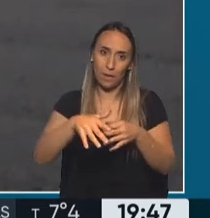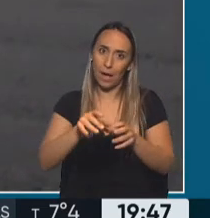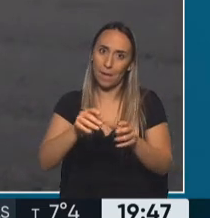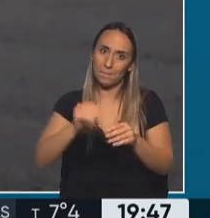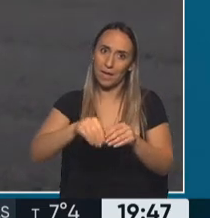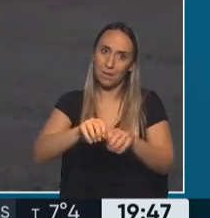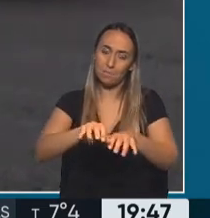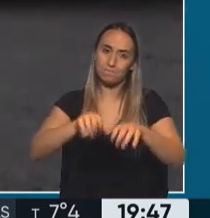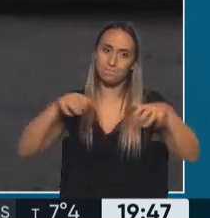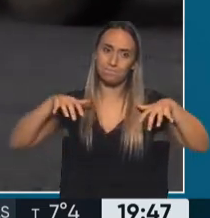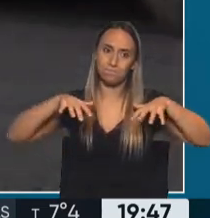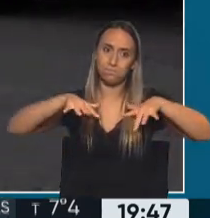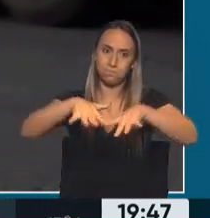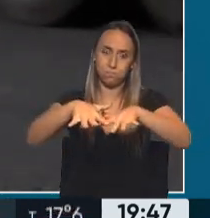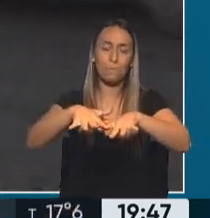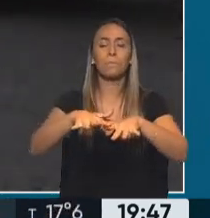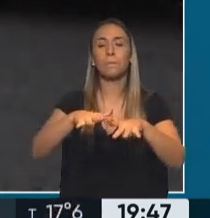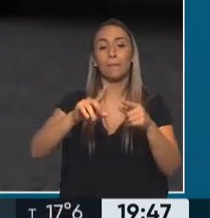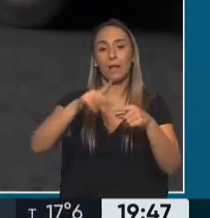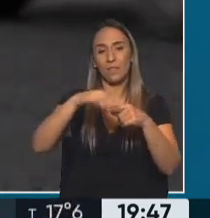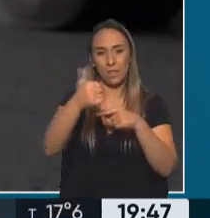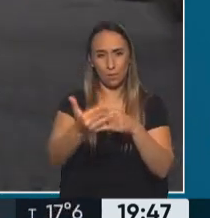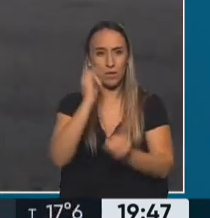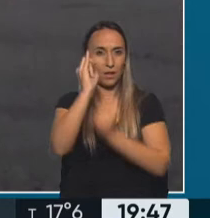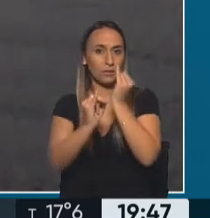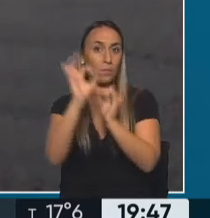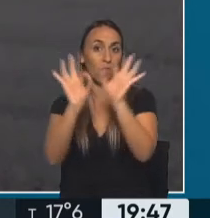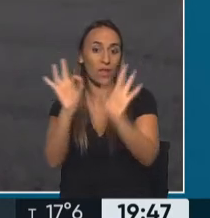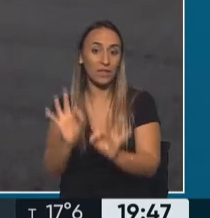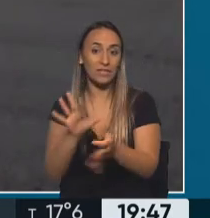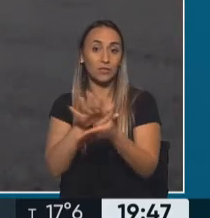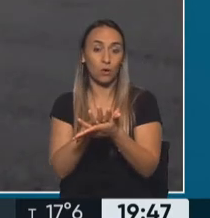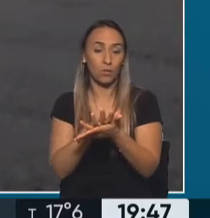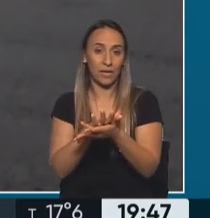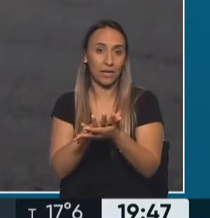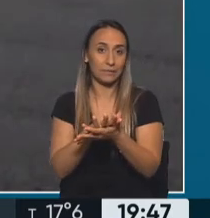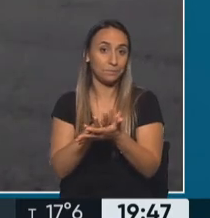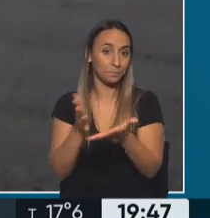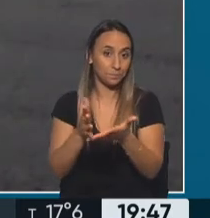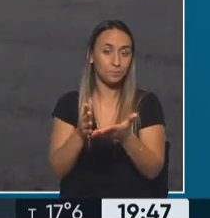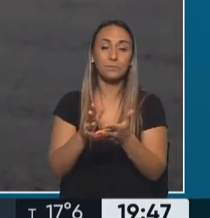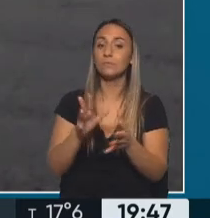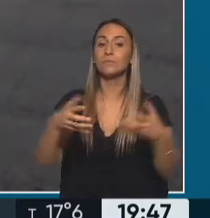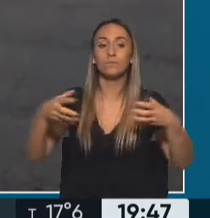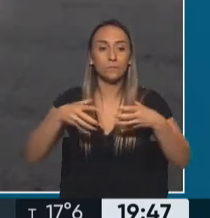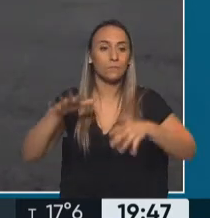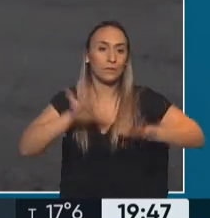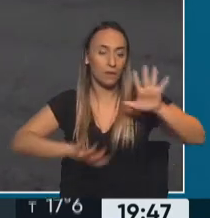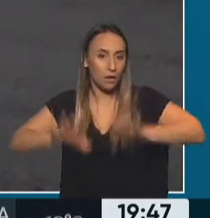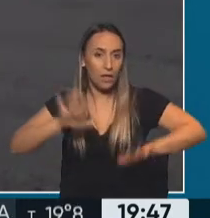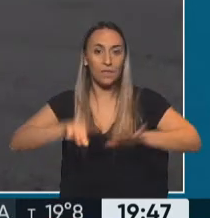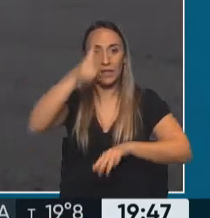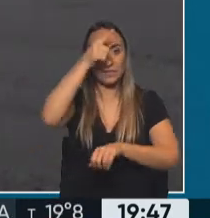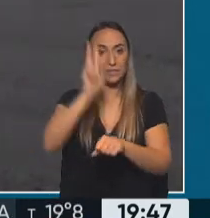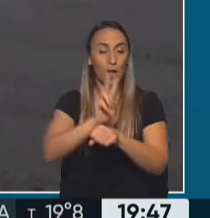próxima salida bueno tenemos algunos detalles acerca de lo que va a ser este operativo de seguridad